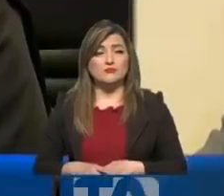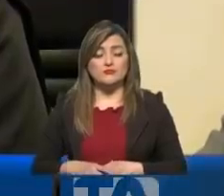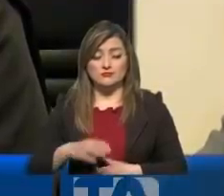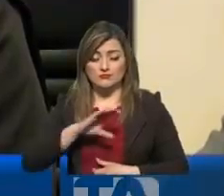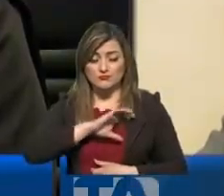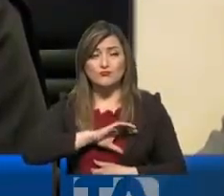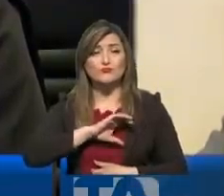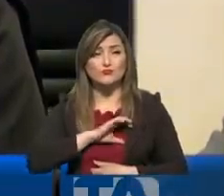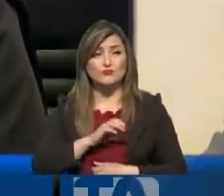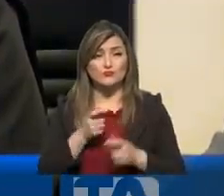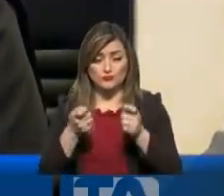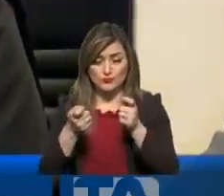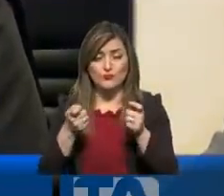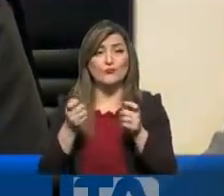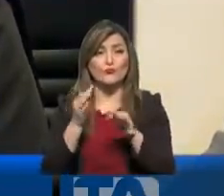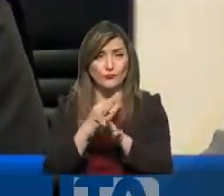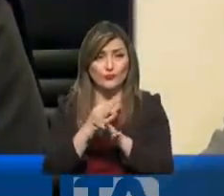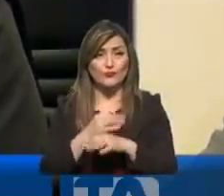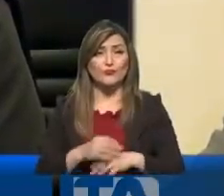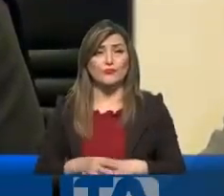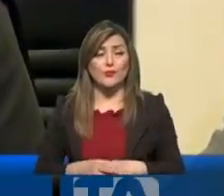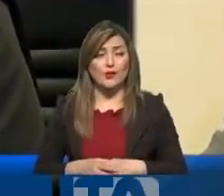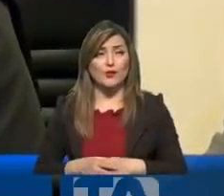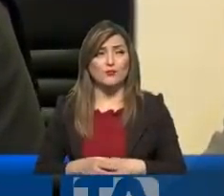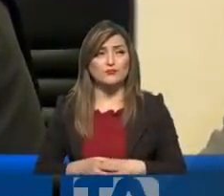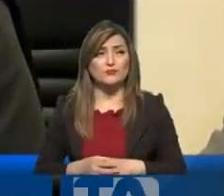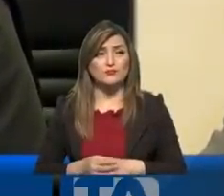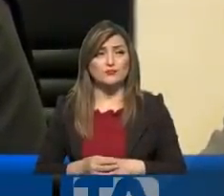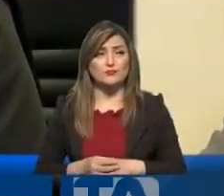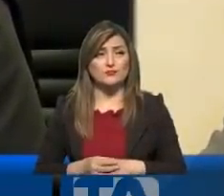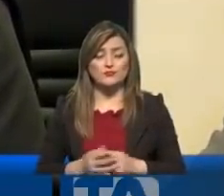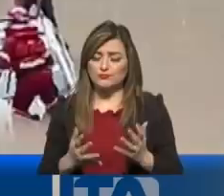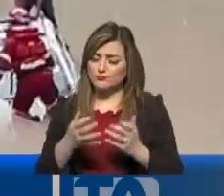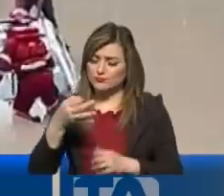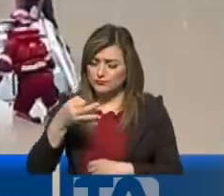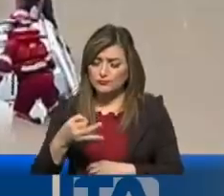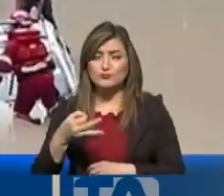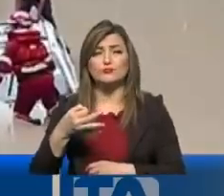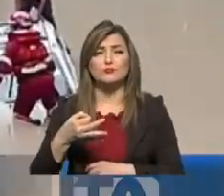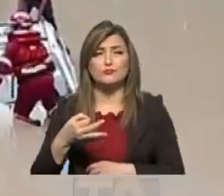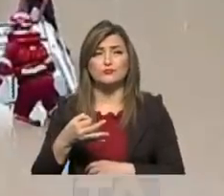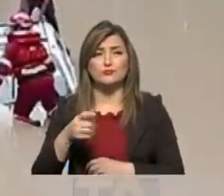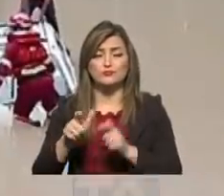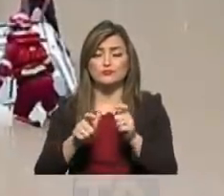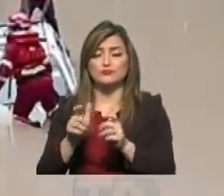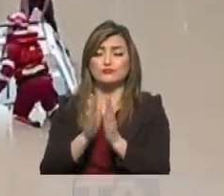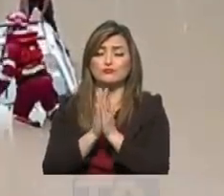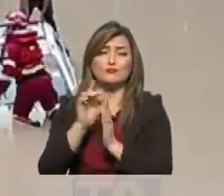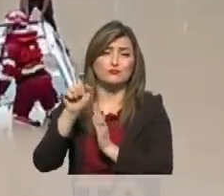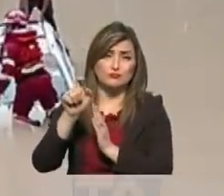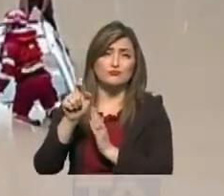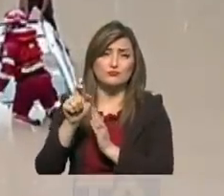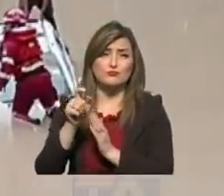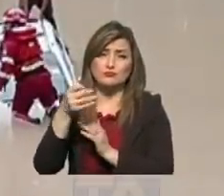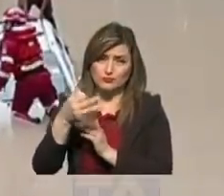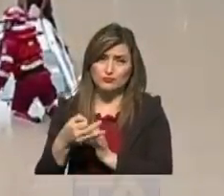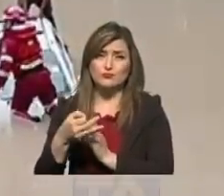municipal está pudiendo cumplir con los requerimientos de la